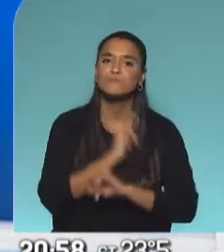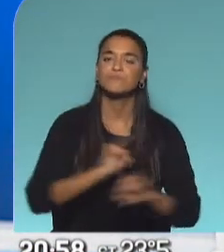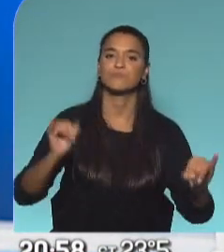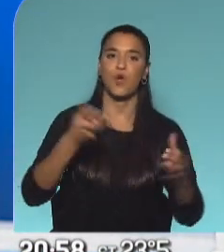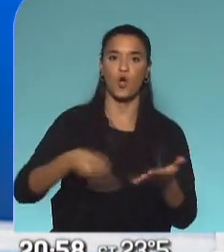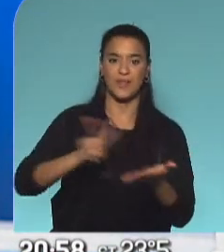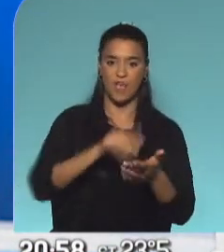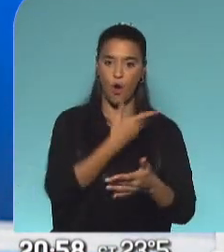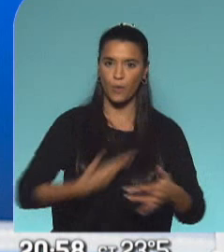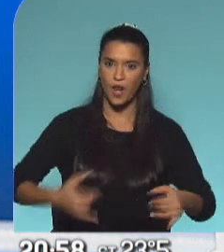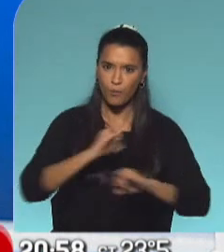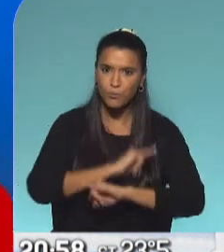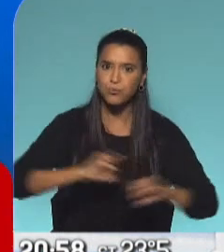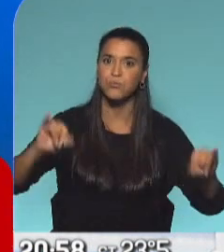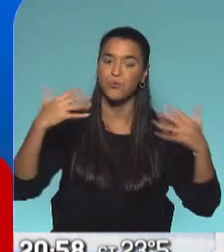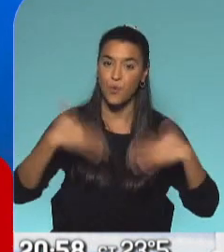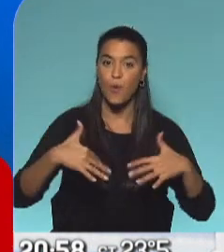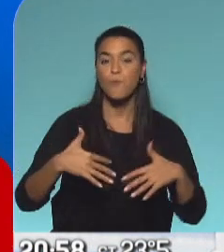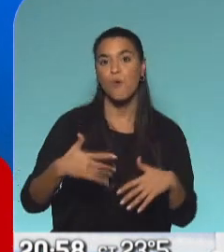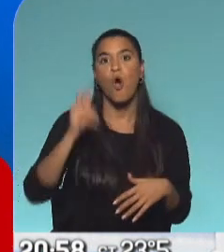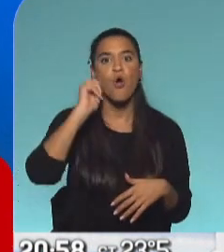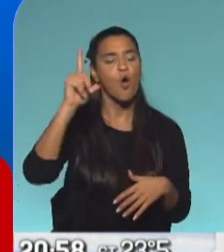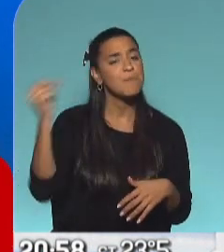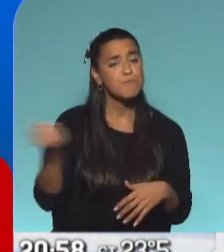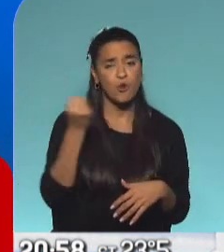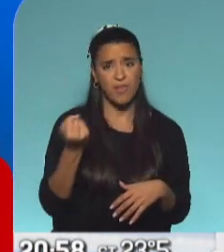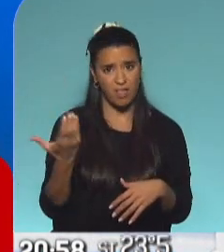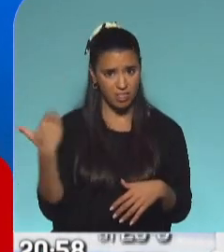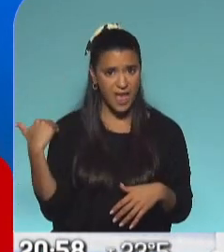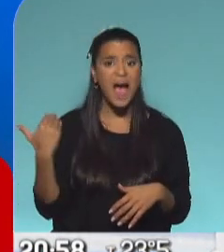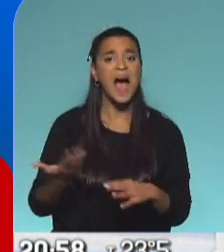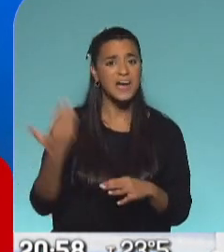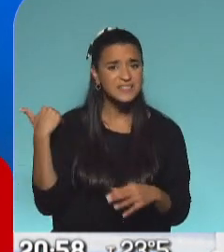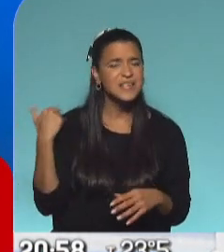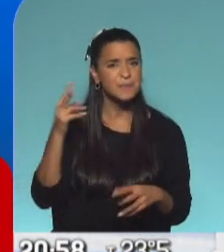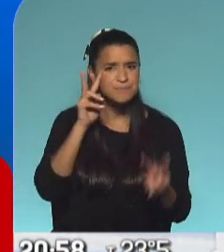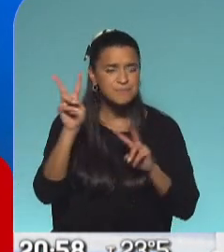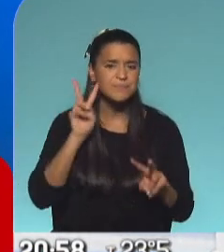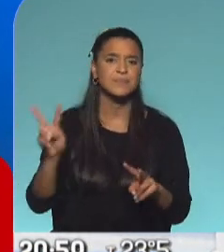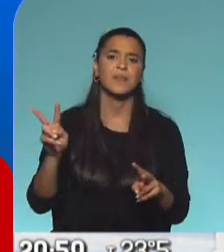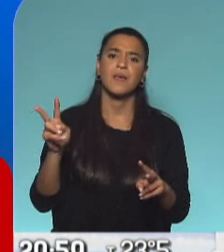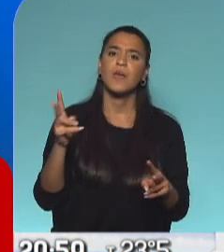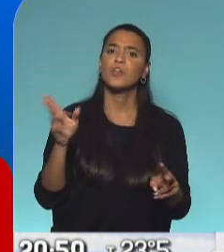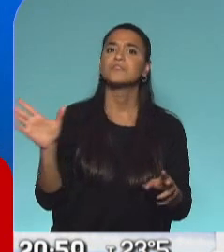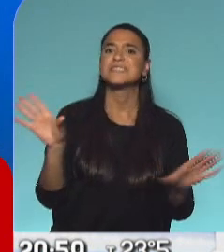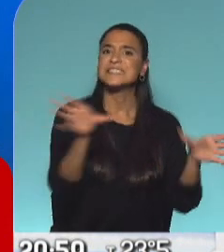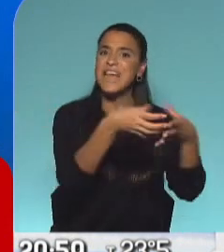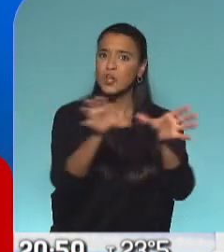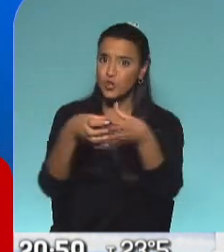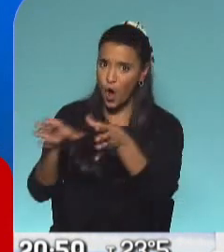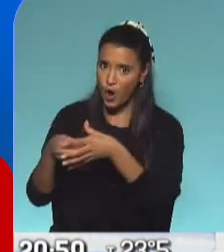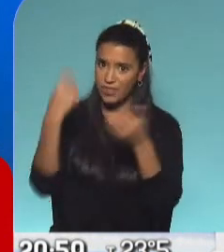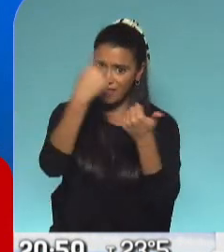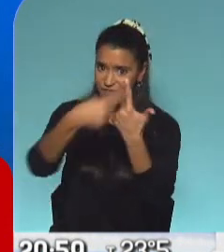del gobierno que, bueno, fue un acierto importante lo que sucedió. De hecho, ayer repasábamos elogios de distintos sectores, incluso